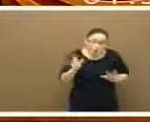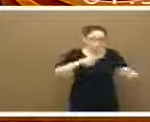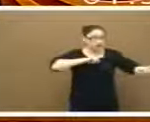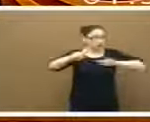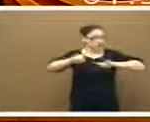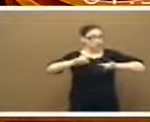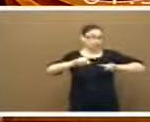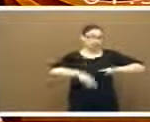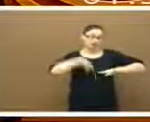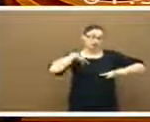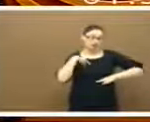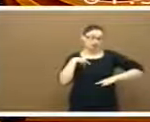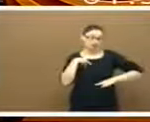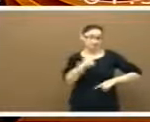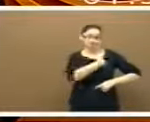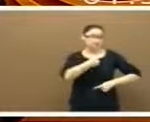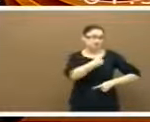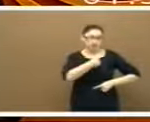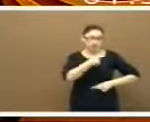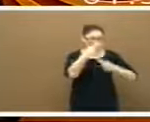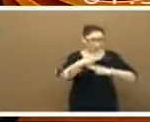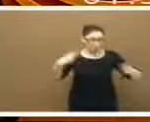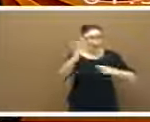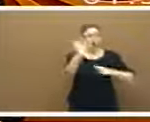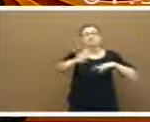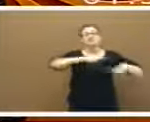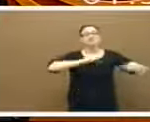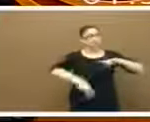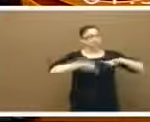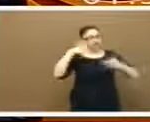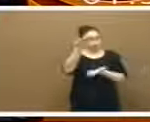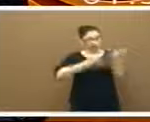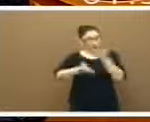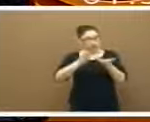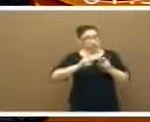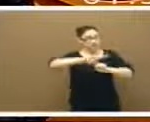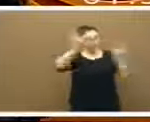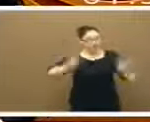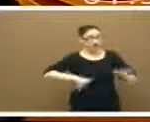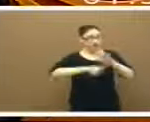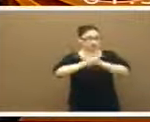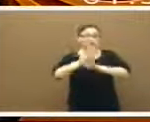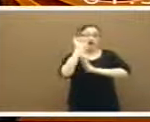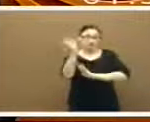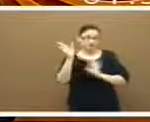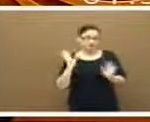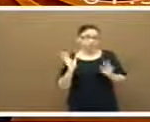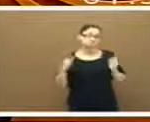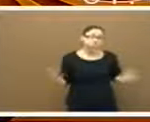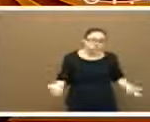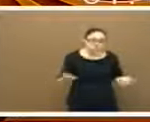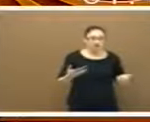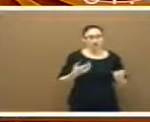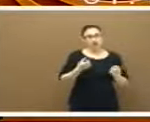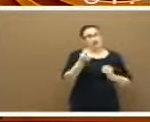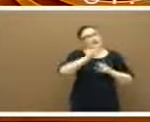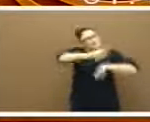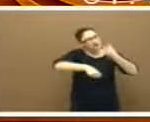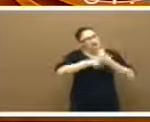Función Pública y en la Dirección General de Cooperación Internacional al Desarrollo. En cuanto a la enmienda número